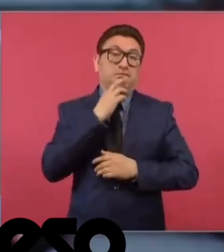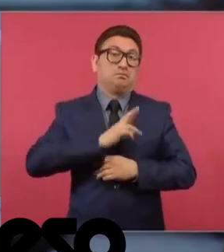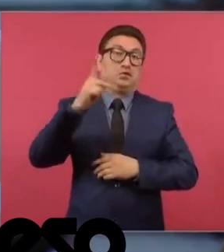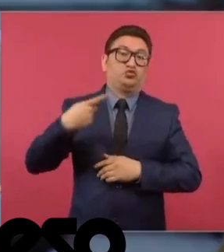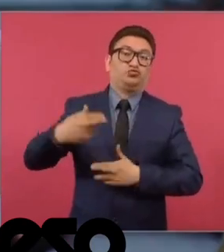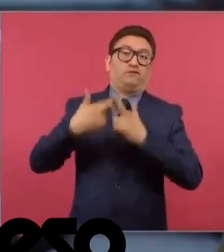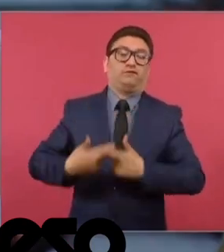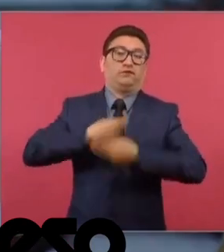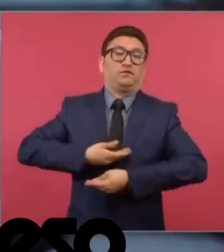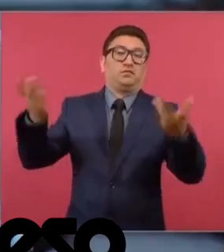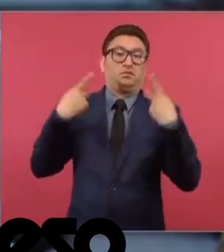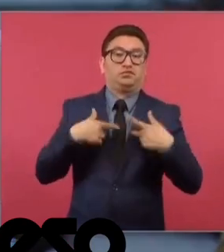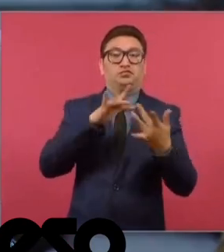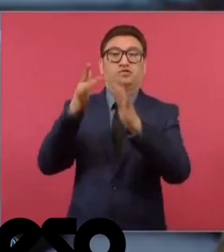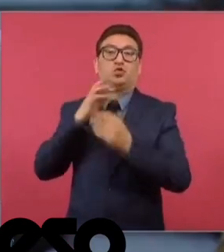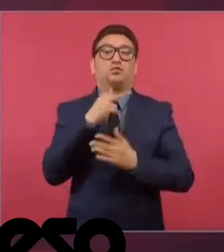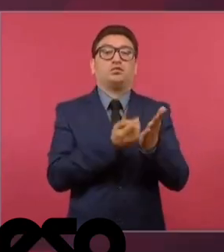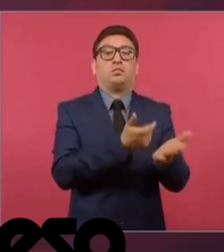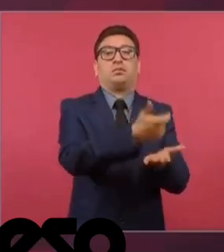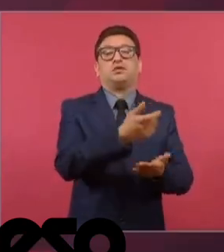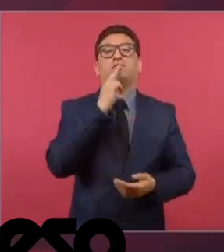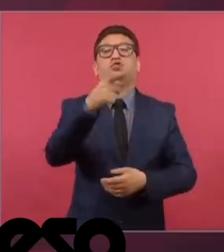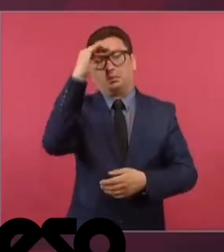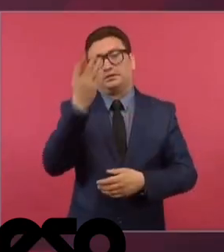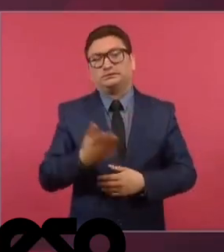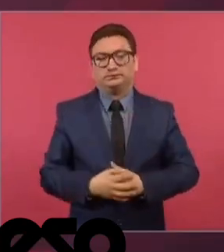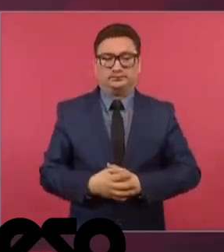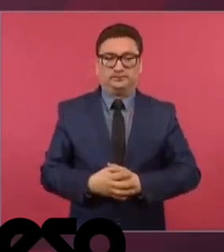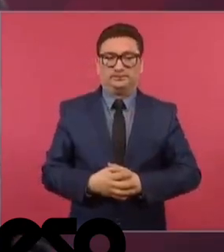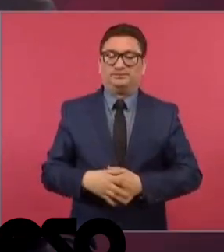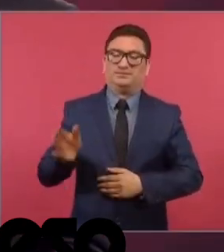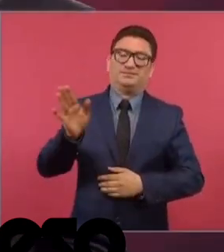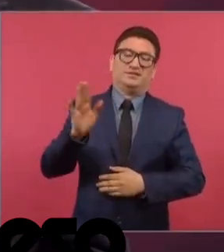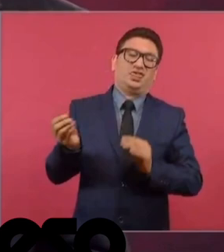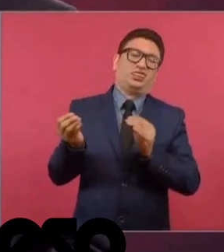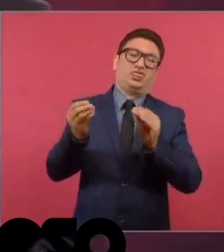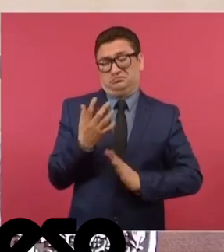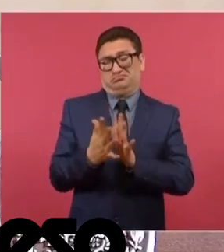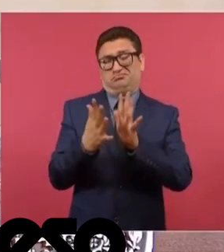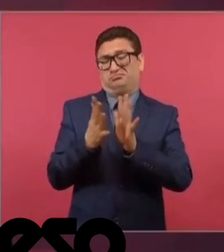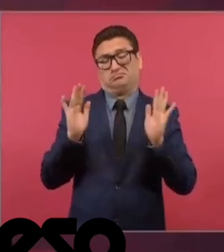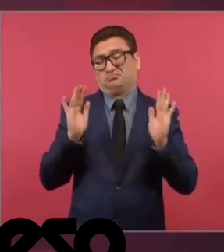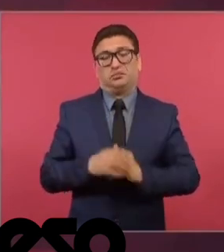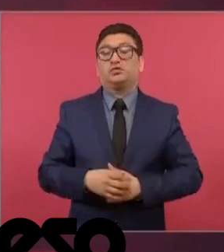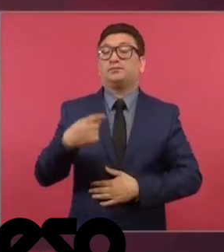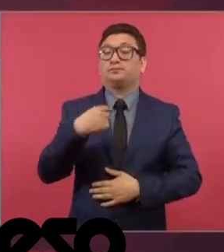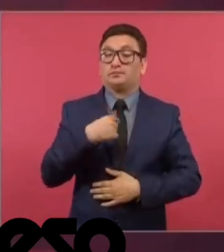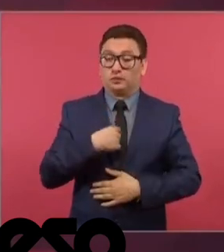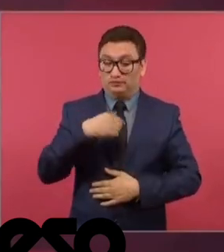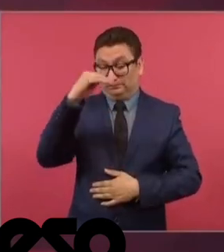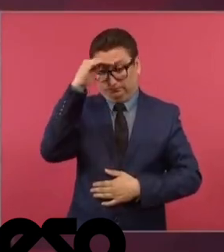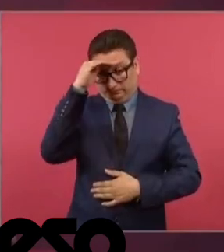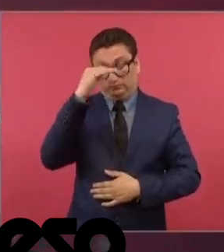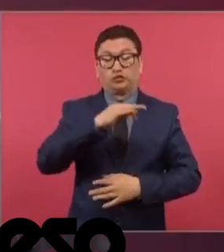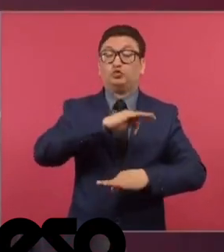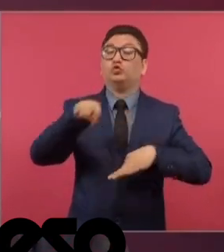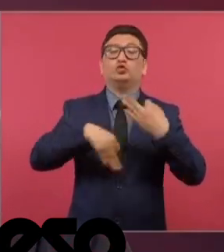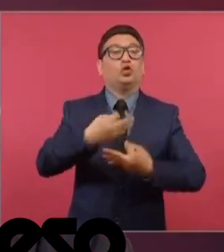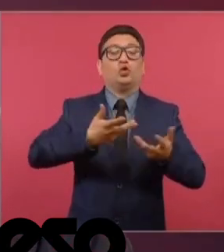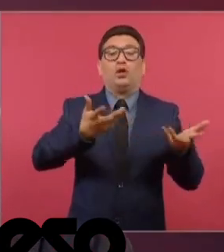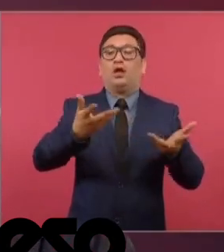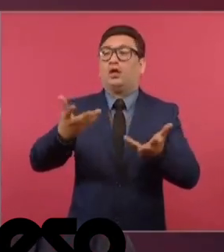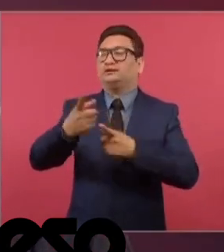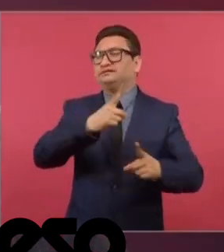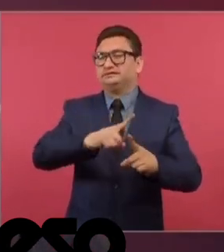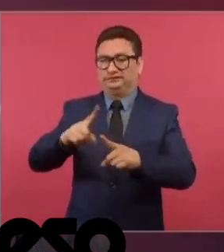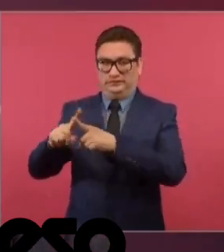mejor que reparta su fortuna entre los usuarios de redes o que mejor pague los impuestos. No me meto a esa polémica yo. Yo pienso que todos tenemos que actuar de